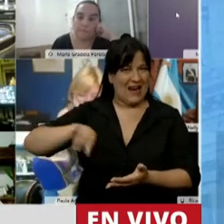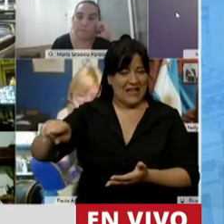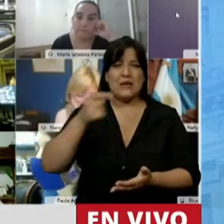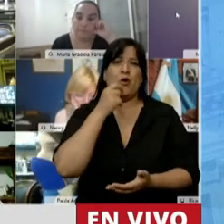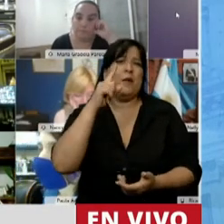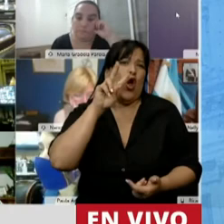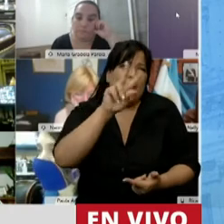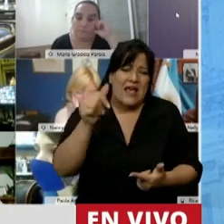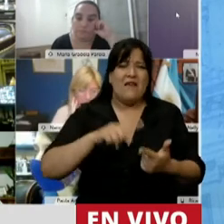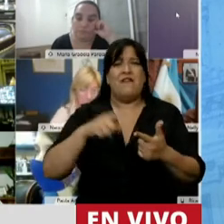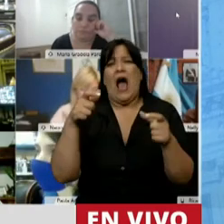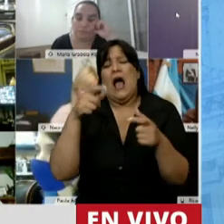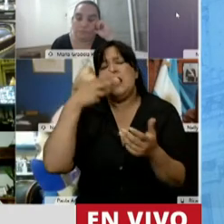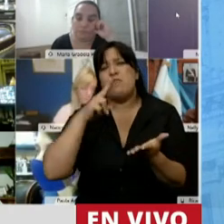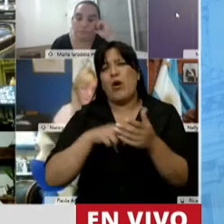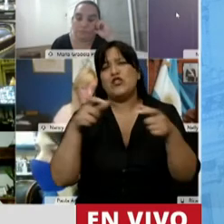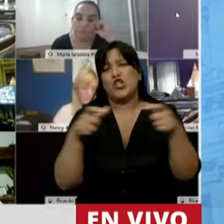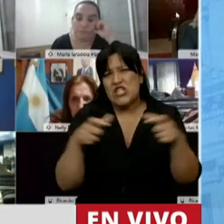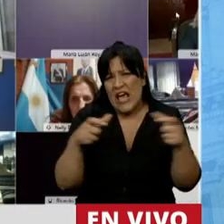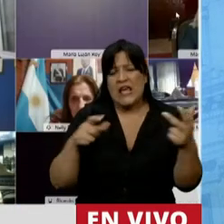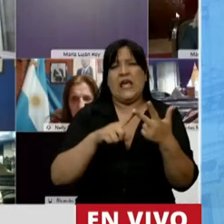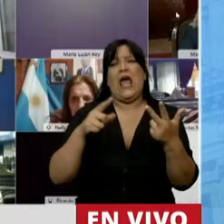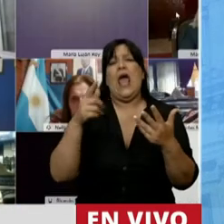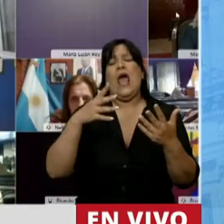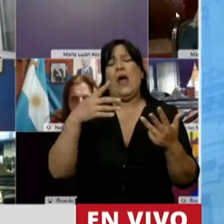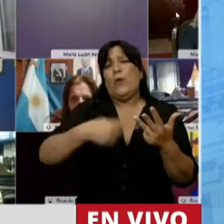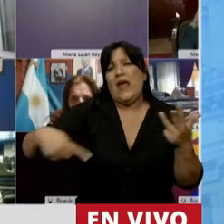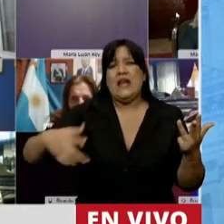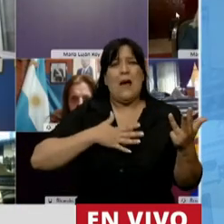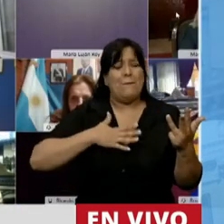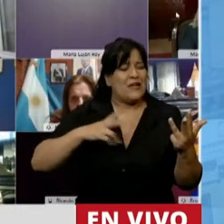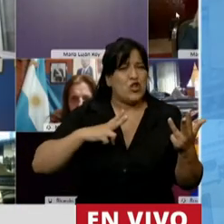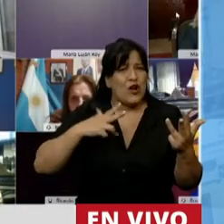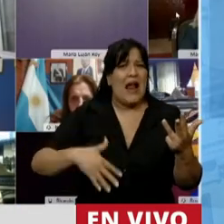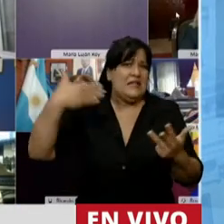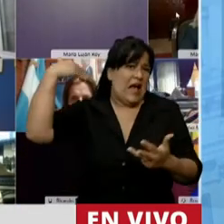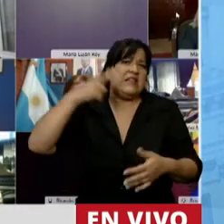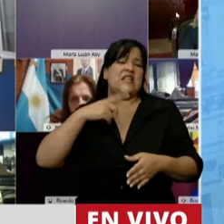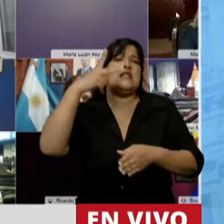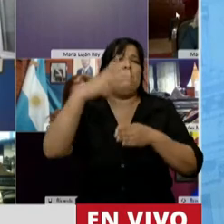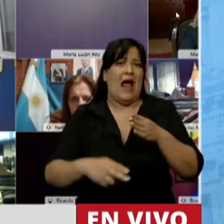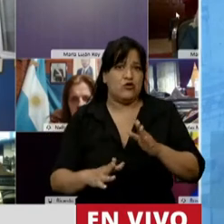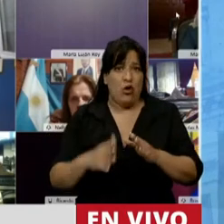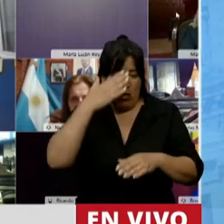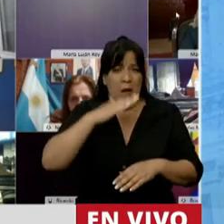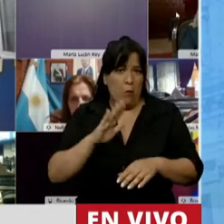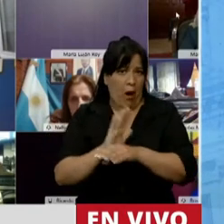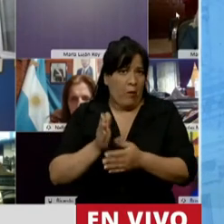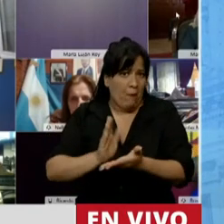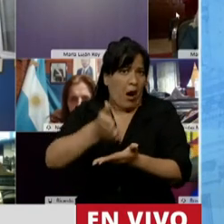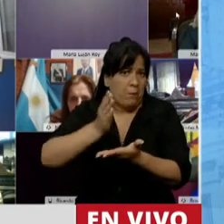como el IVA, como el impuesto al cheque, como los bienes personales, todos los impuestos tenían un plazo y siguieron